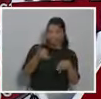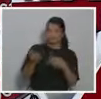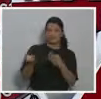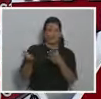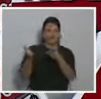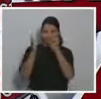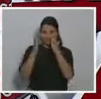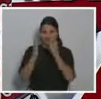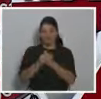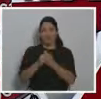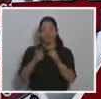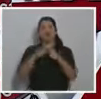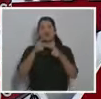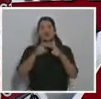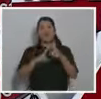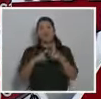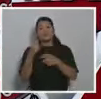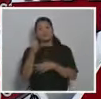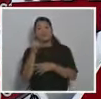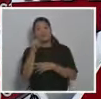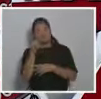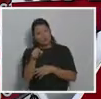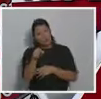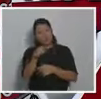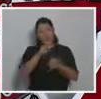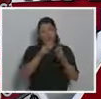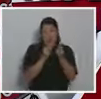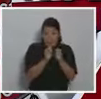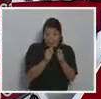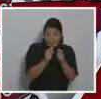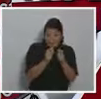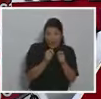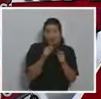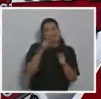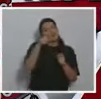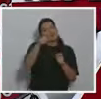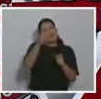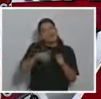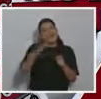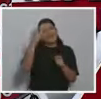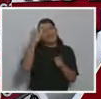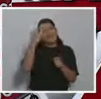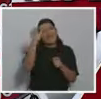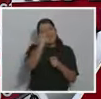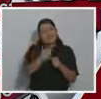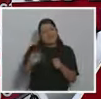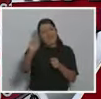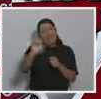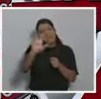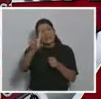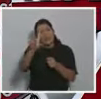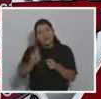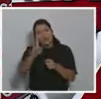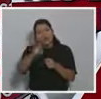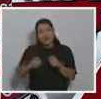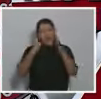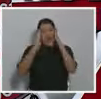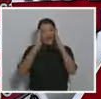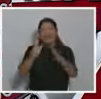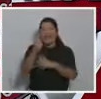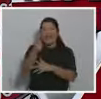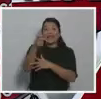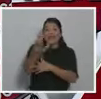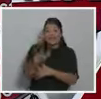contestó. Entonces, si usted activa para la llamada telefónica, usted tiene que saber que el sábado a las 5:30 tiene que estar pendiente de Canal